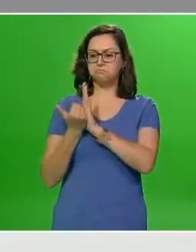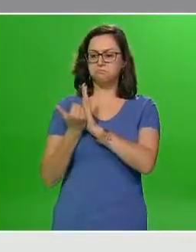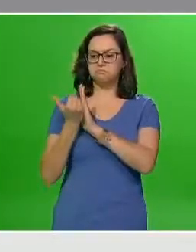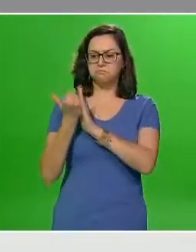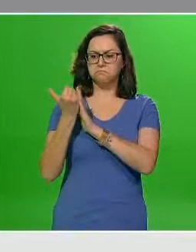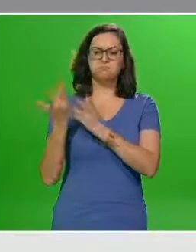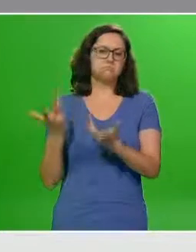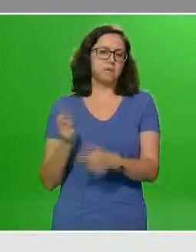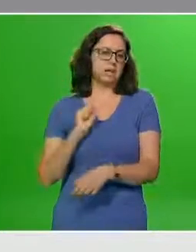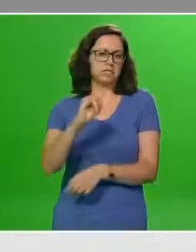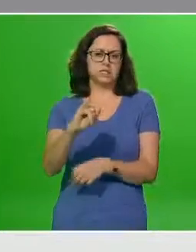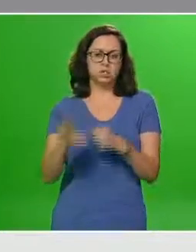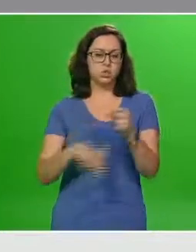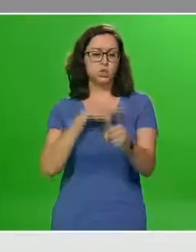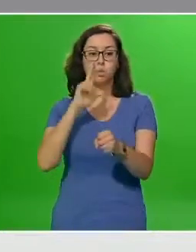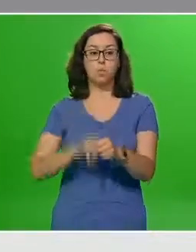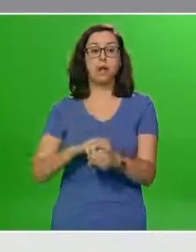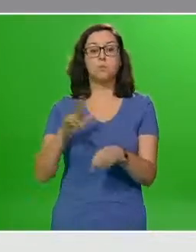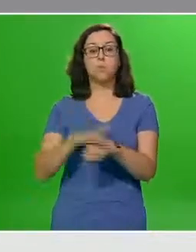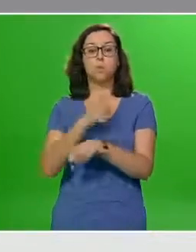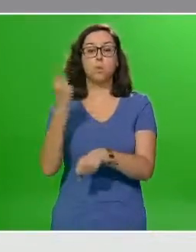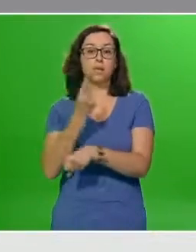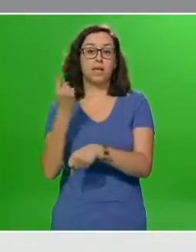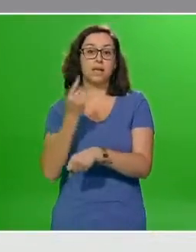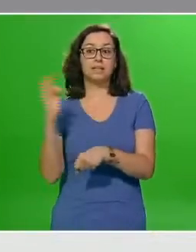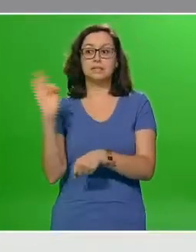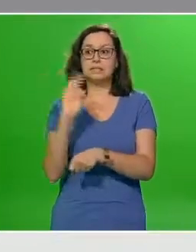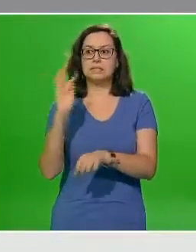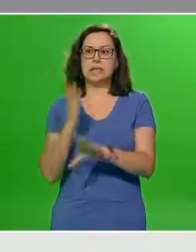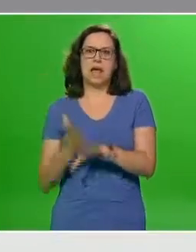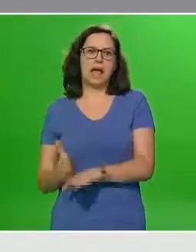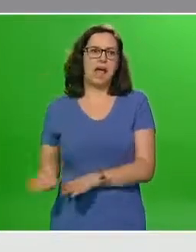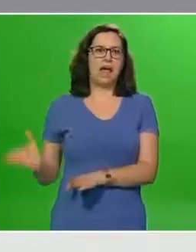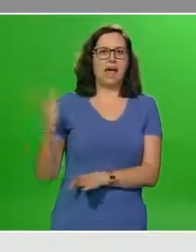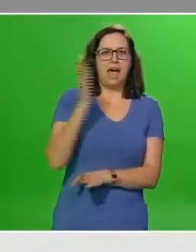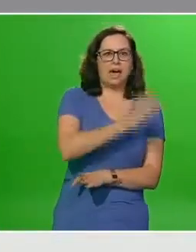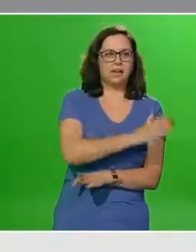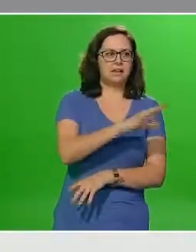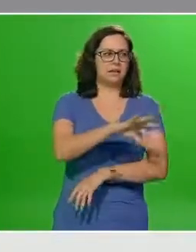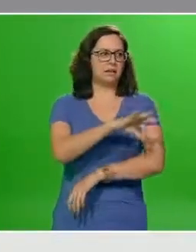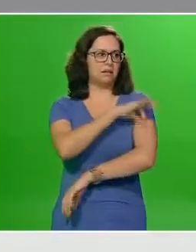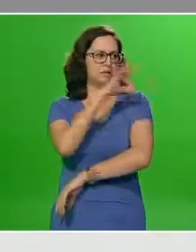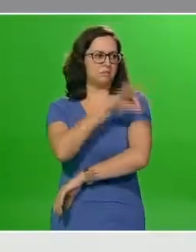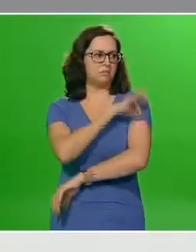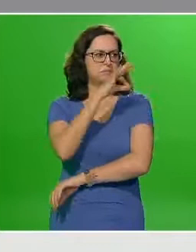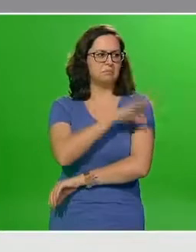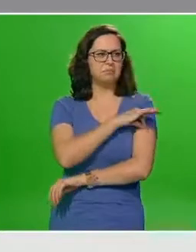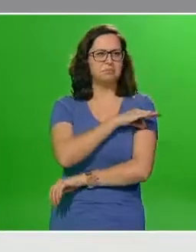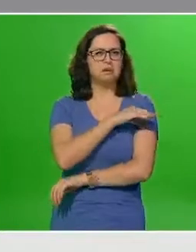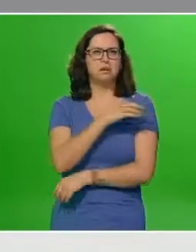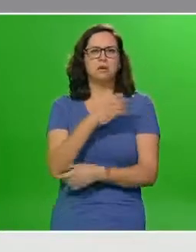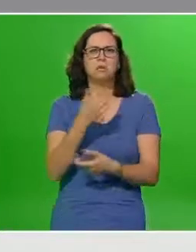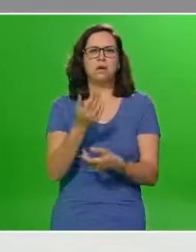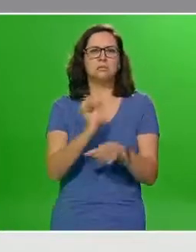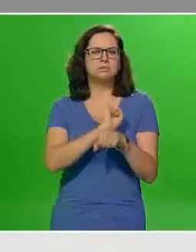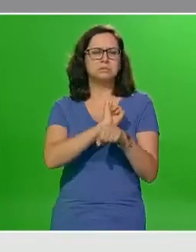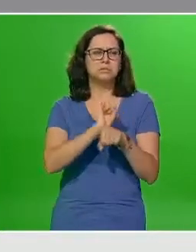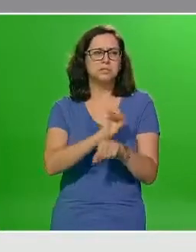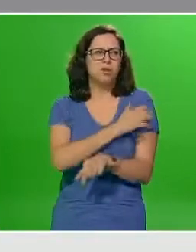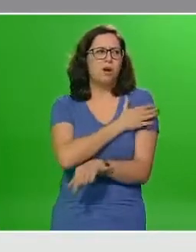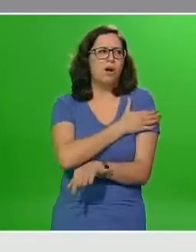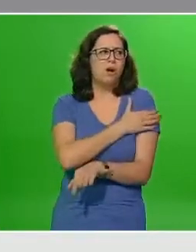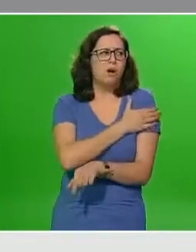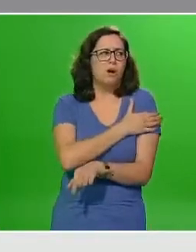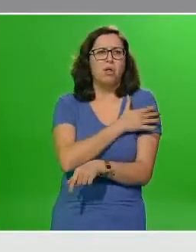Al principio tal vez se reportaban más todos los casos leves. Conforme va pasando, ya la población